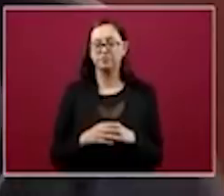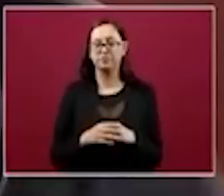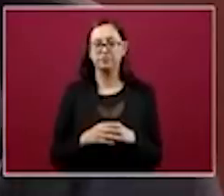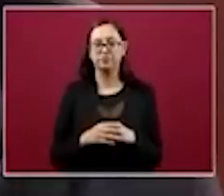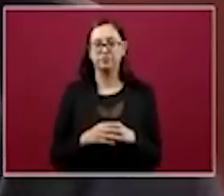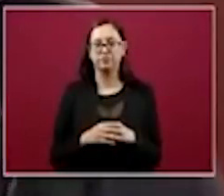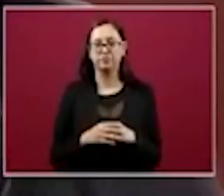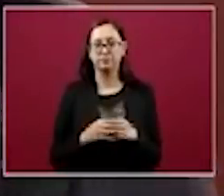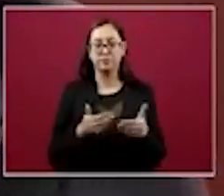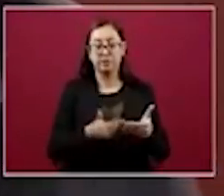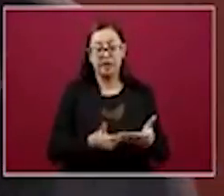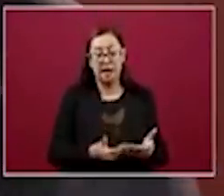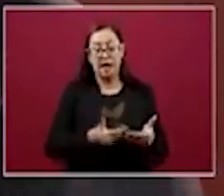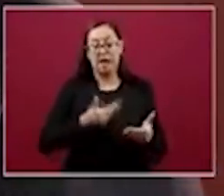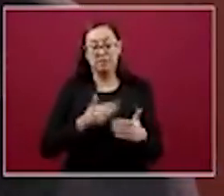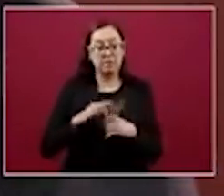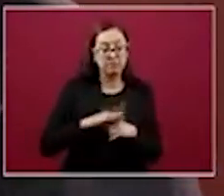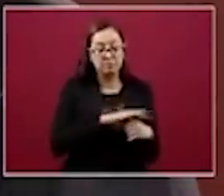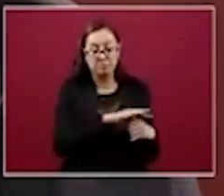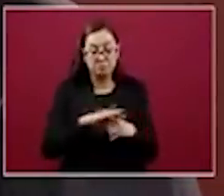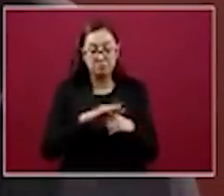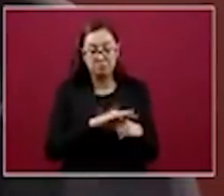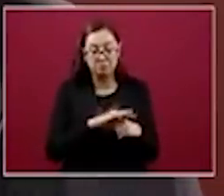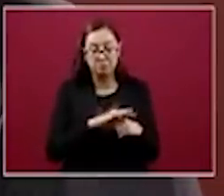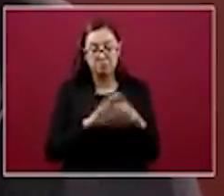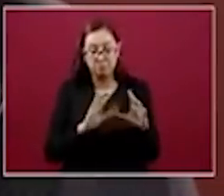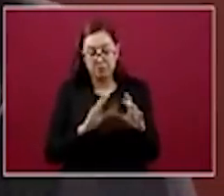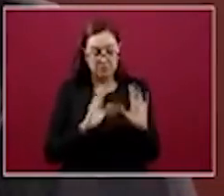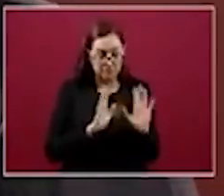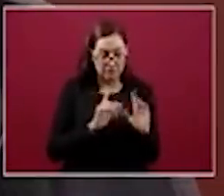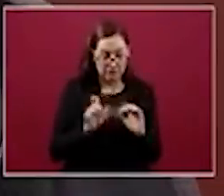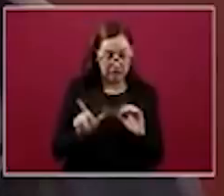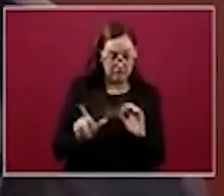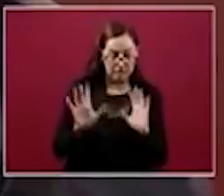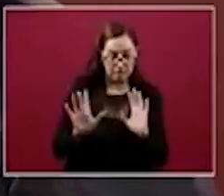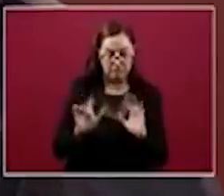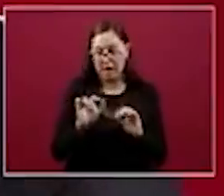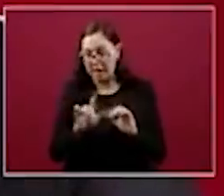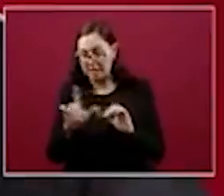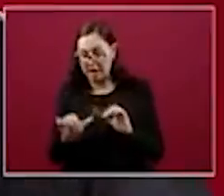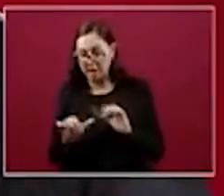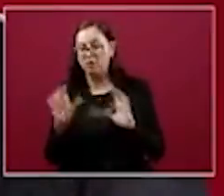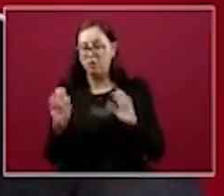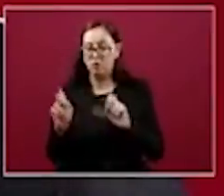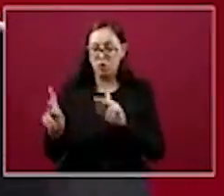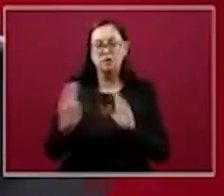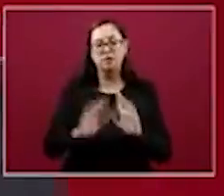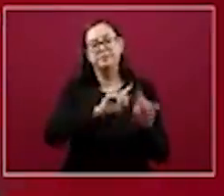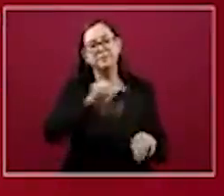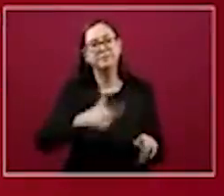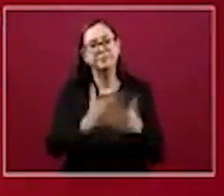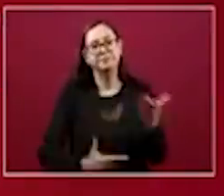el que gana la previa es el que es impulsado y no es